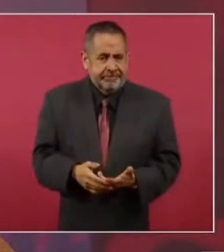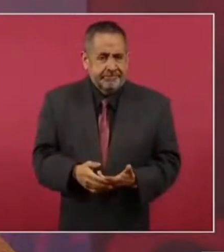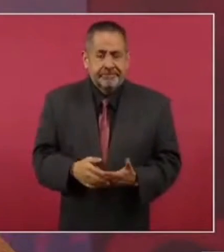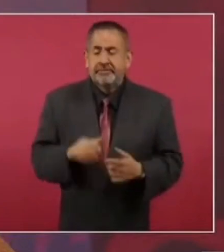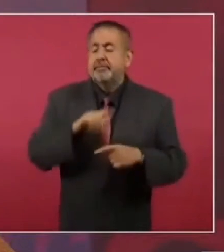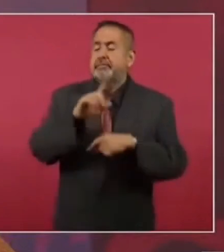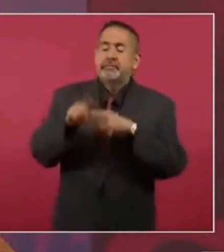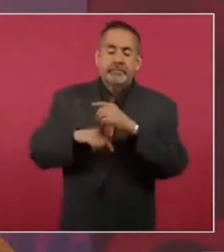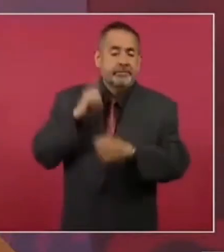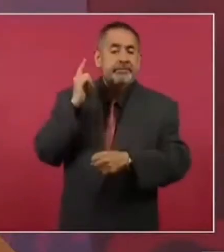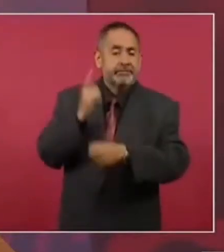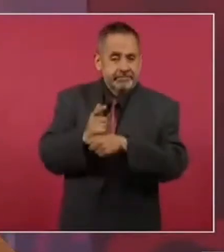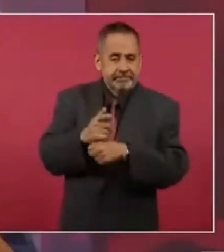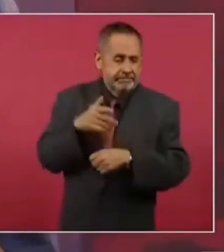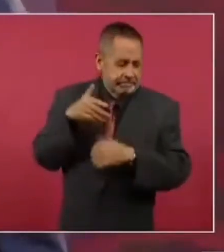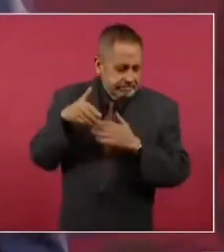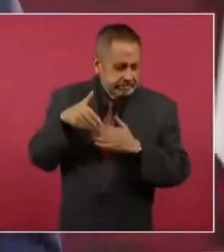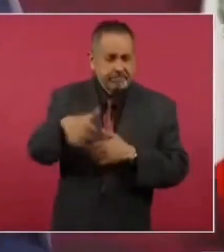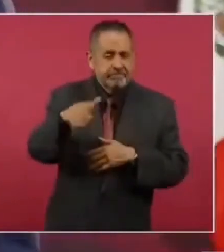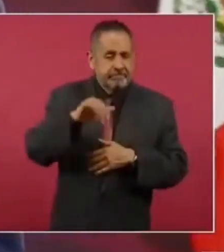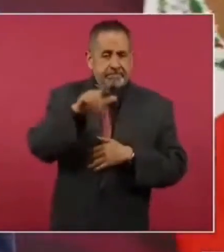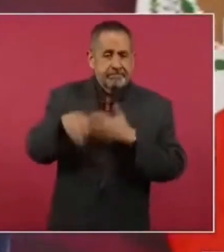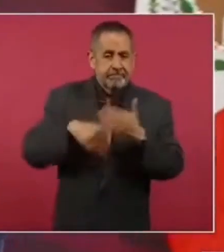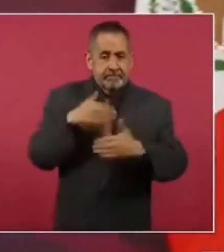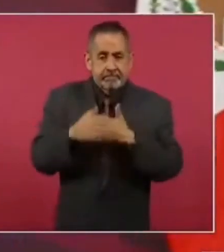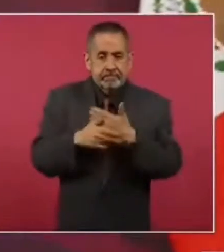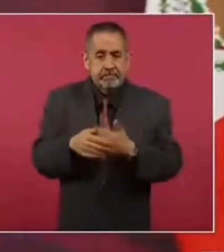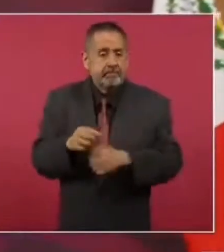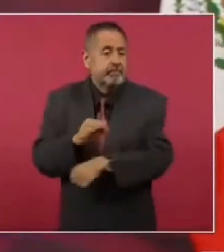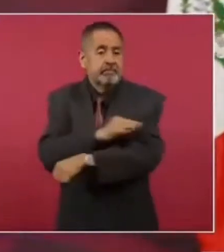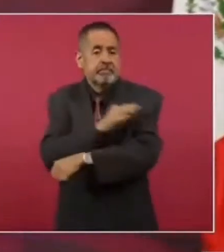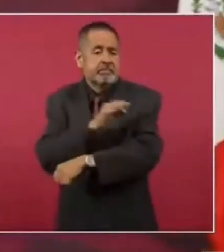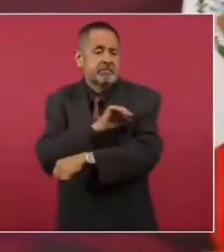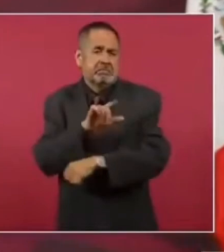descubren y la empiezan a aplicar